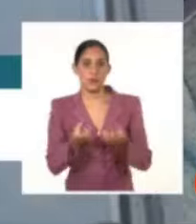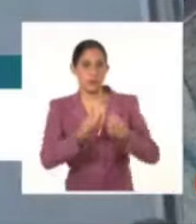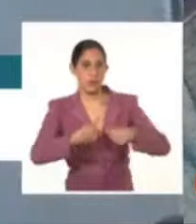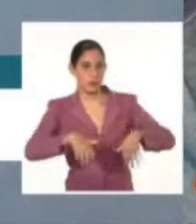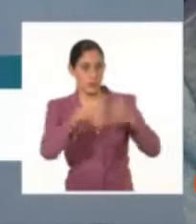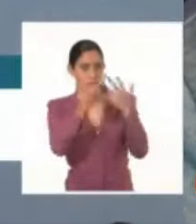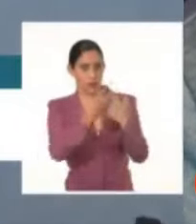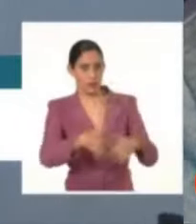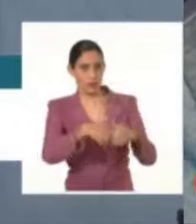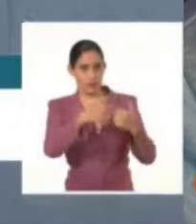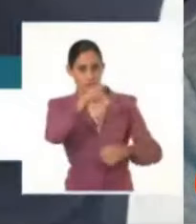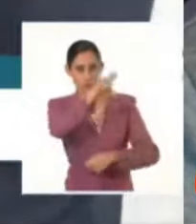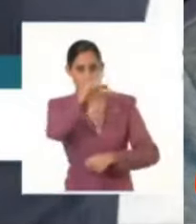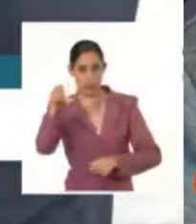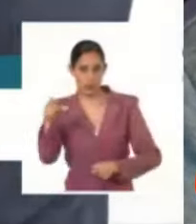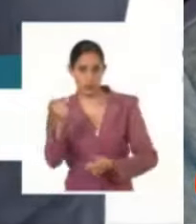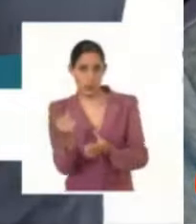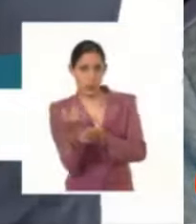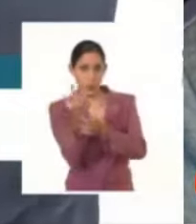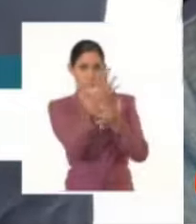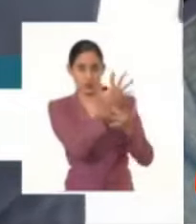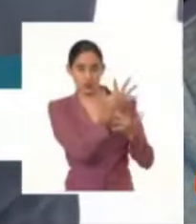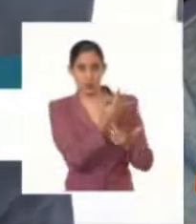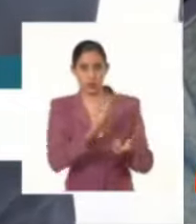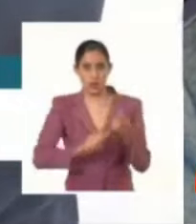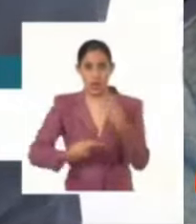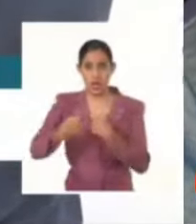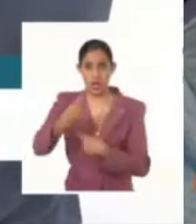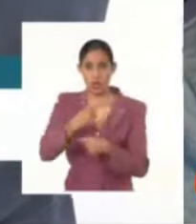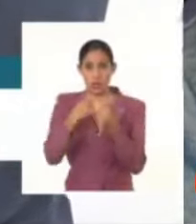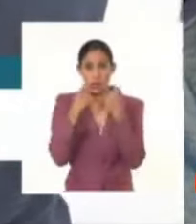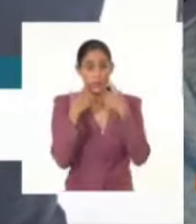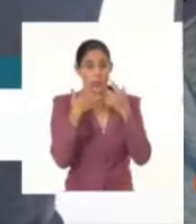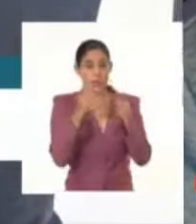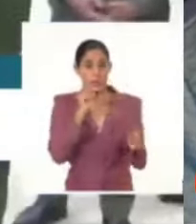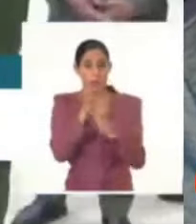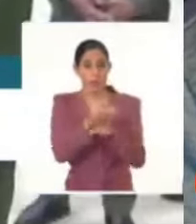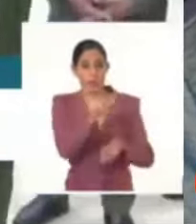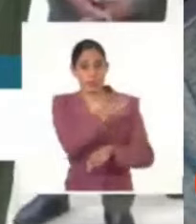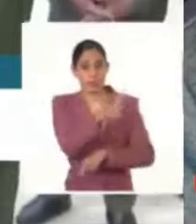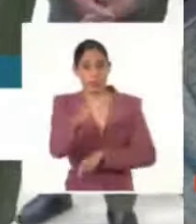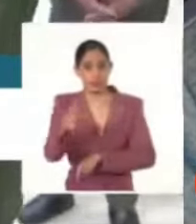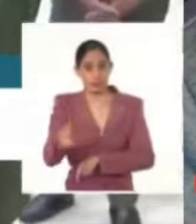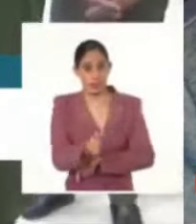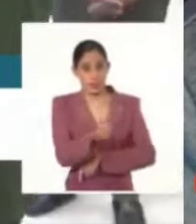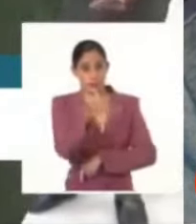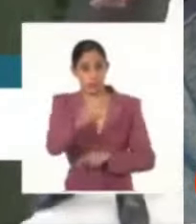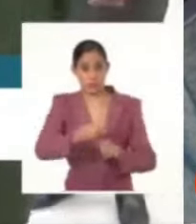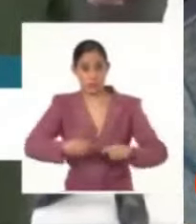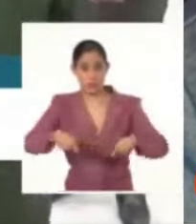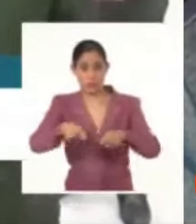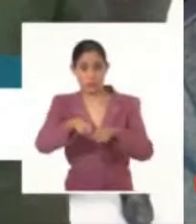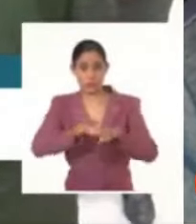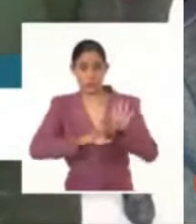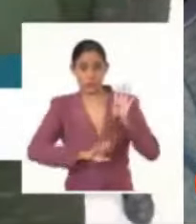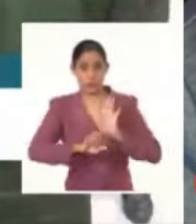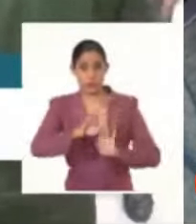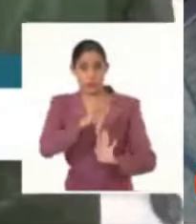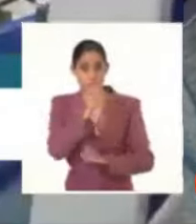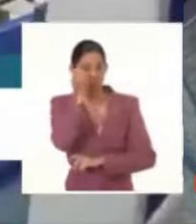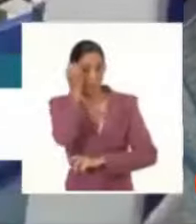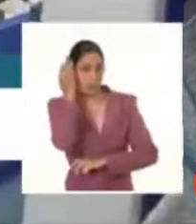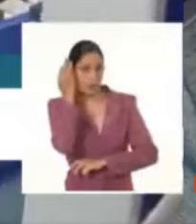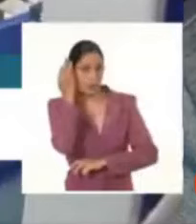para el cultivo de plantas de San Antonio de los Baños, comenzó el presidente del Consejo de Defensa Nacional, Miguel Díaz-Canel Bermúdez,